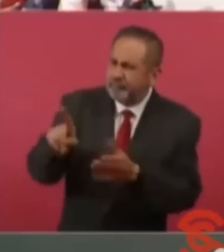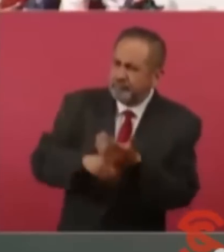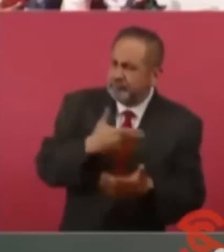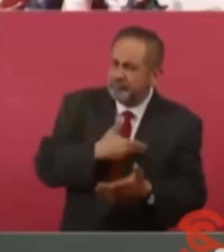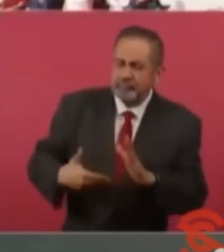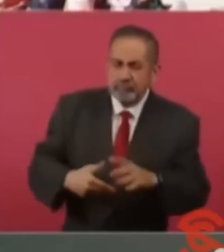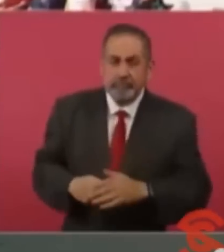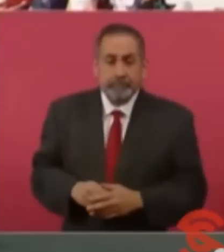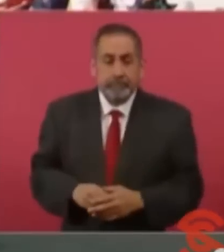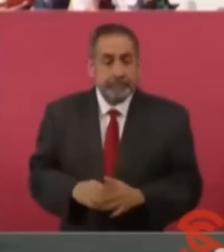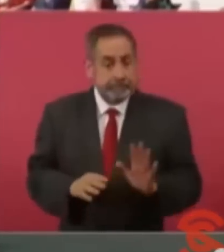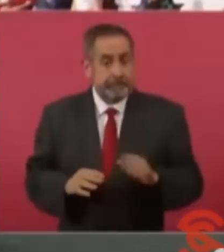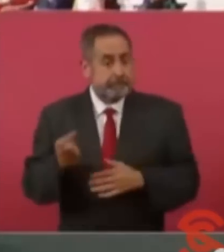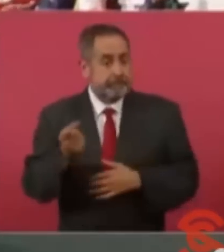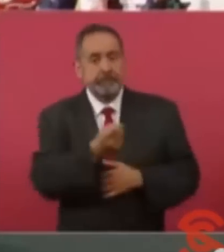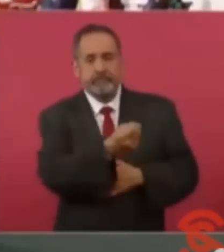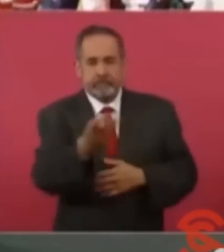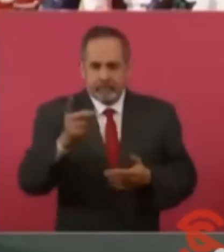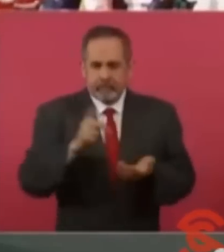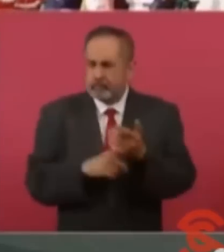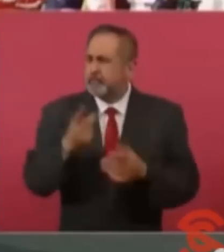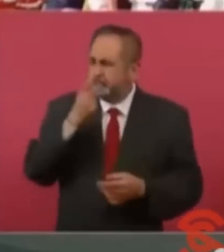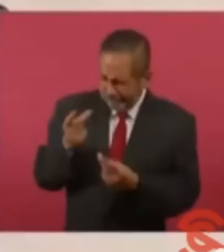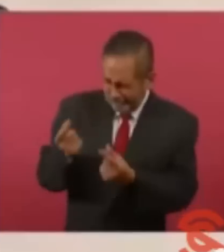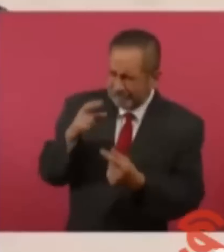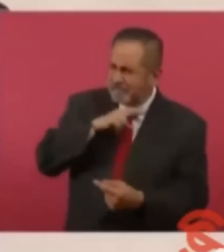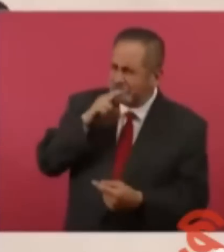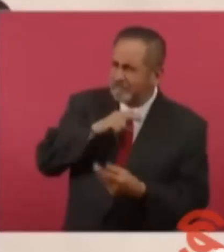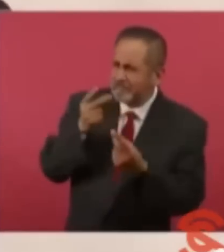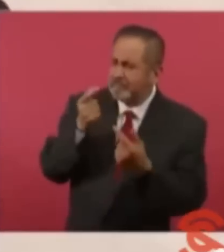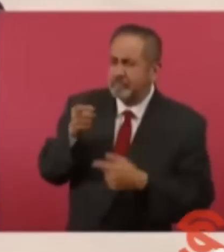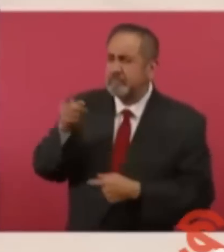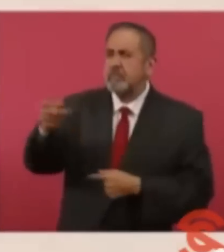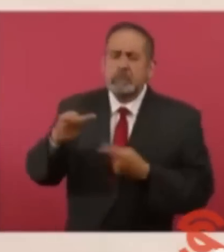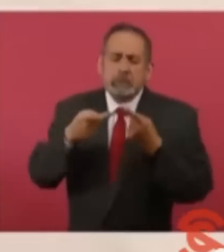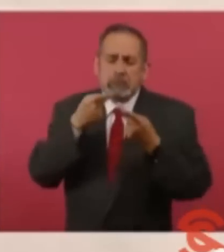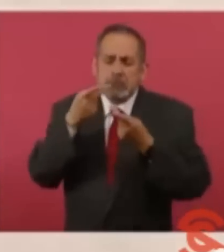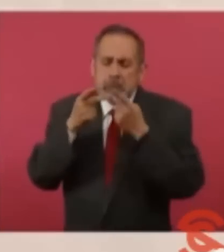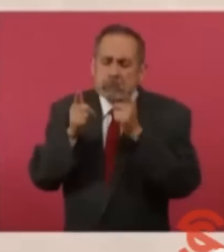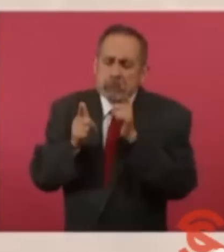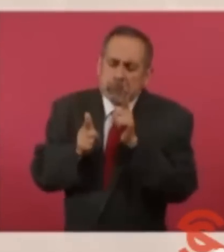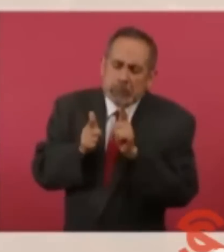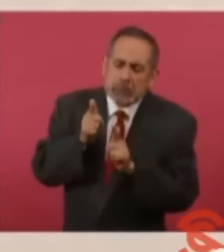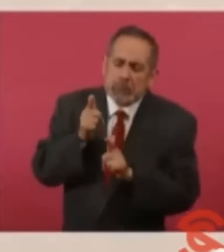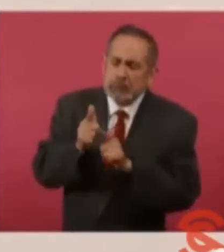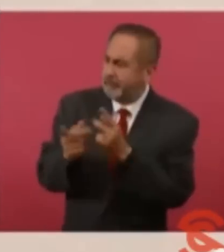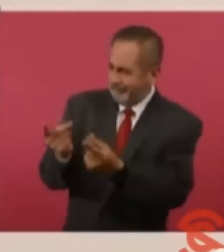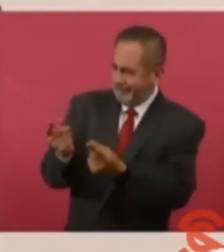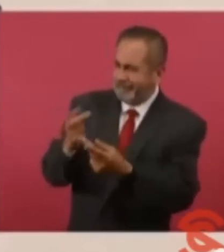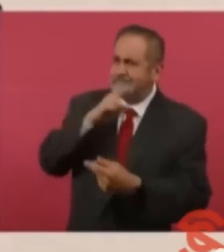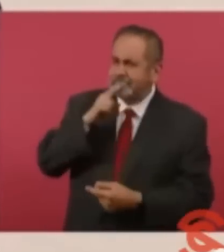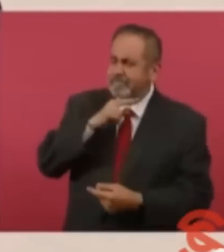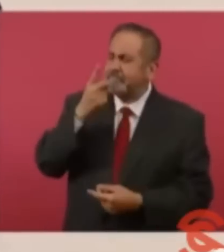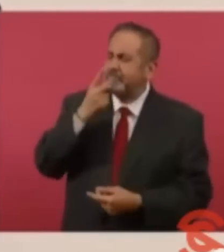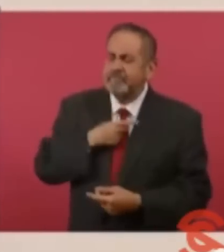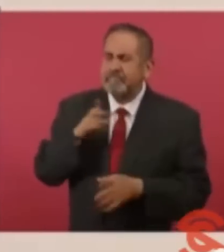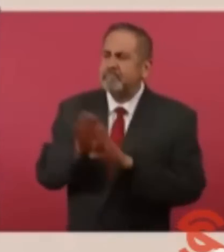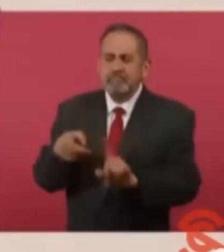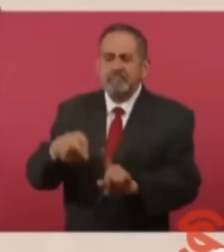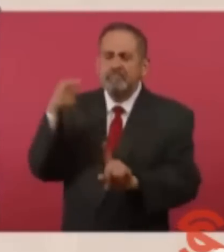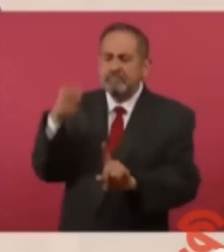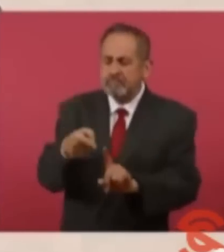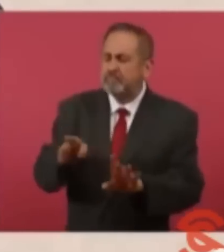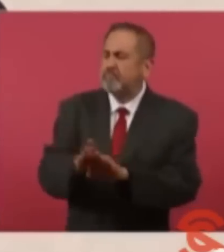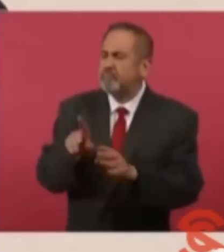Y algunos me decían, dígalo rápido. Usted que ni siquiera habla de corrido, dígalo en lo